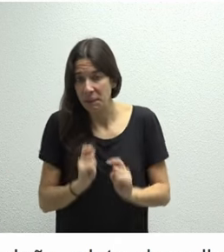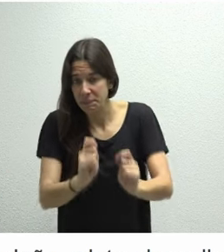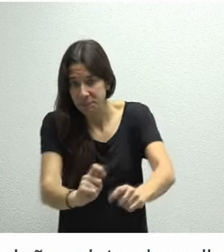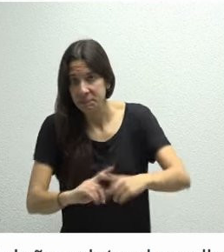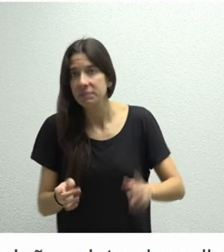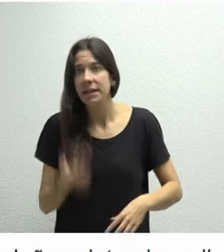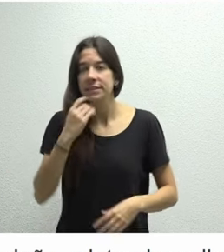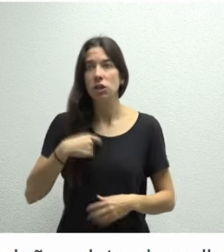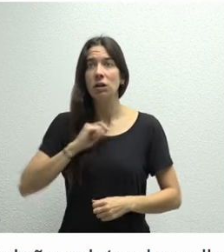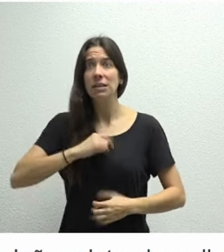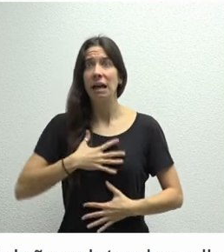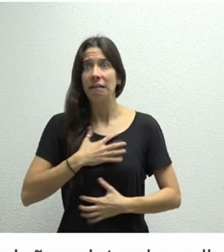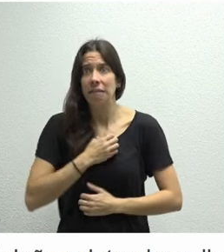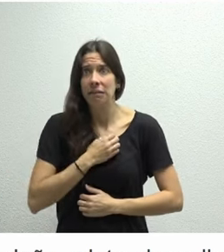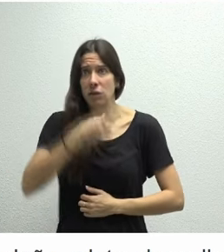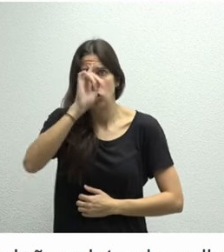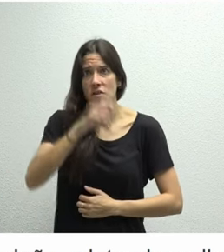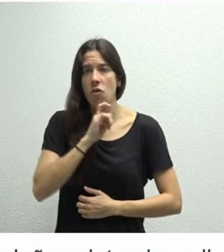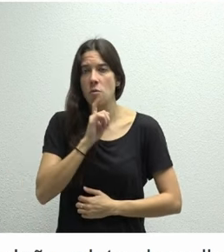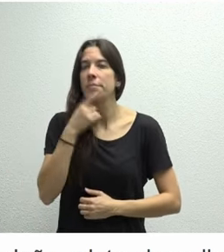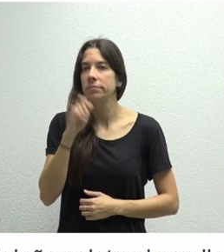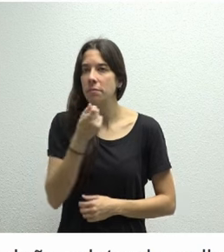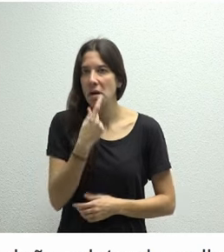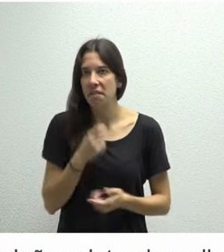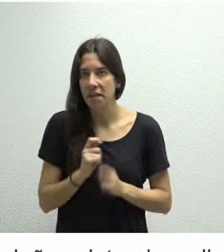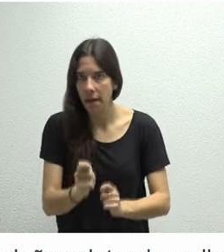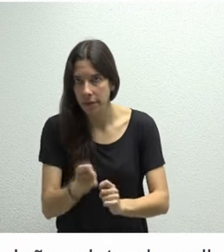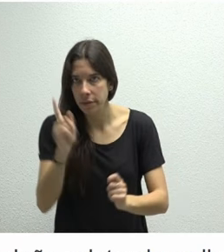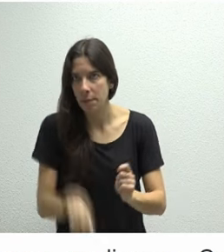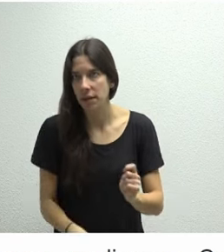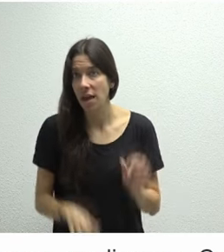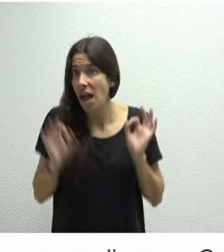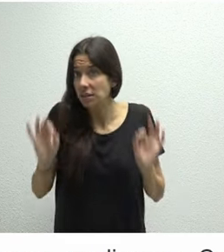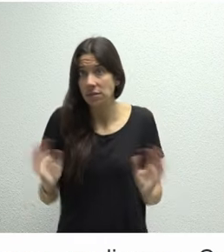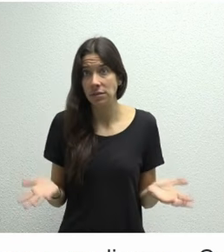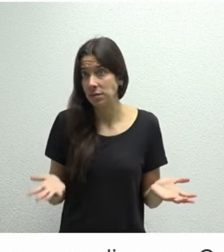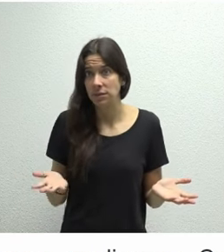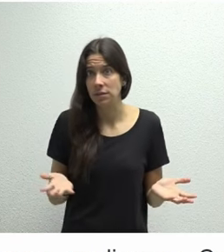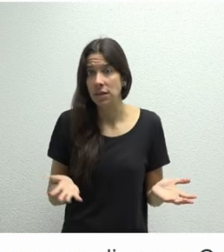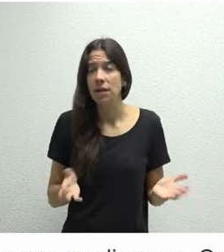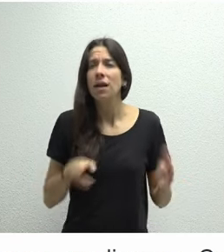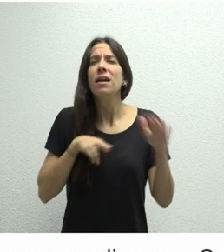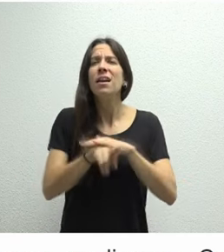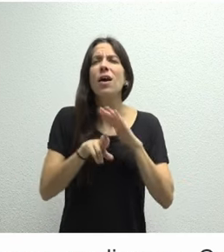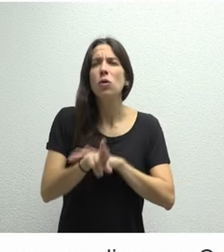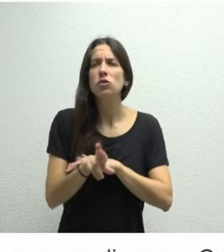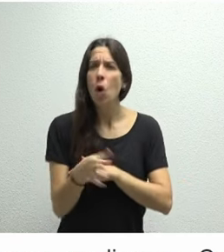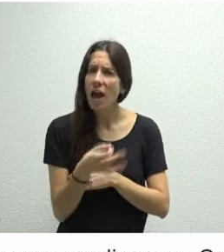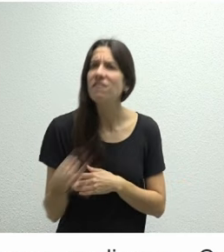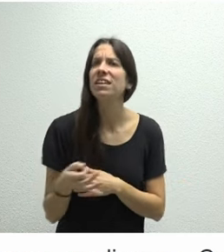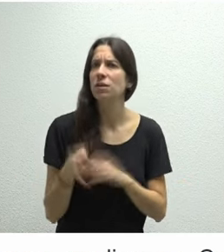angustiamos medic es así vale es un recurso uso muy efectivo y hay que medicar cuando hay que